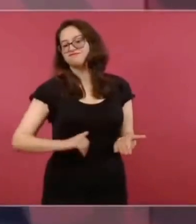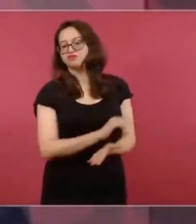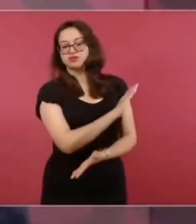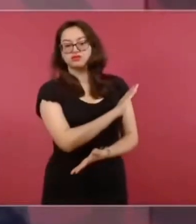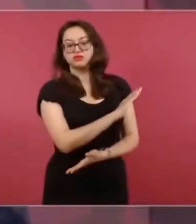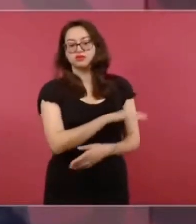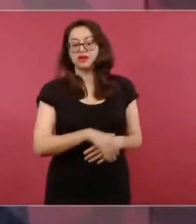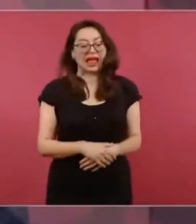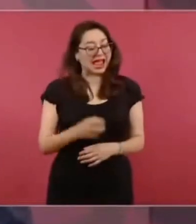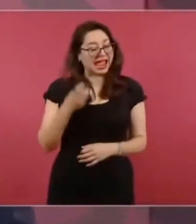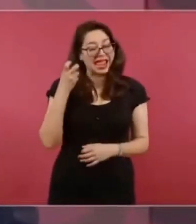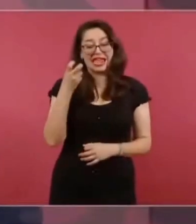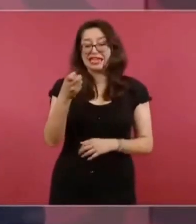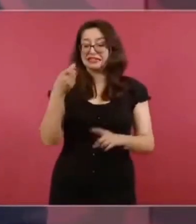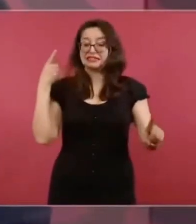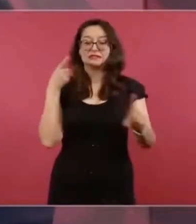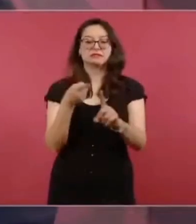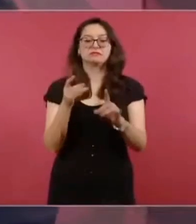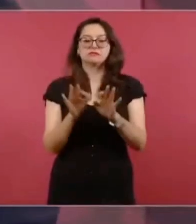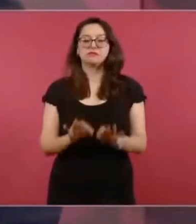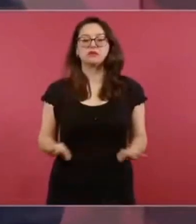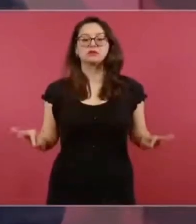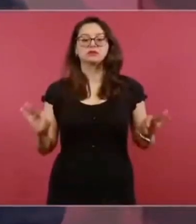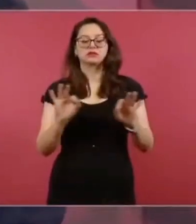Ahí está la clave de todo.